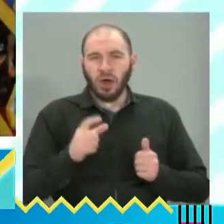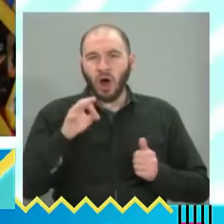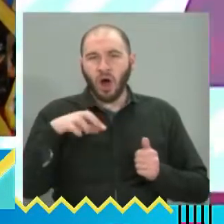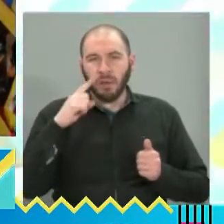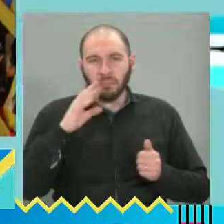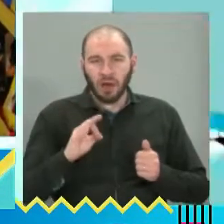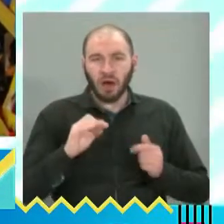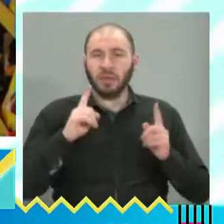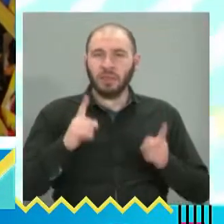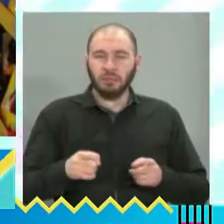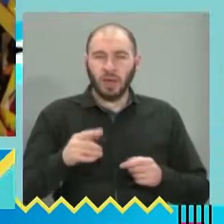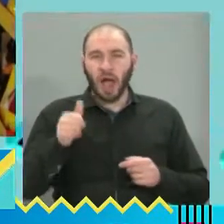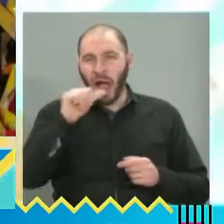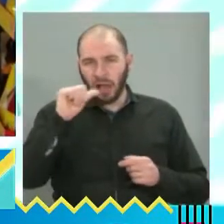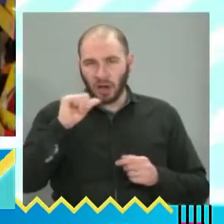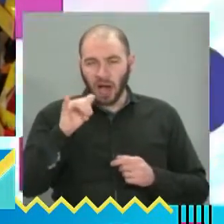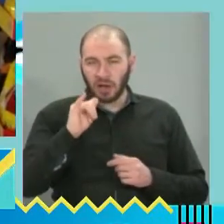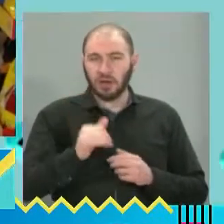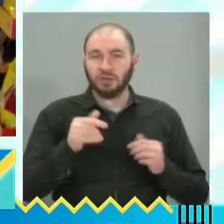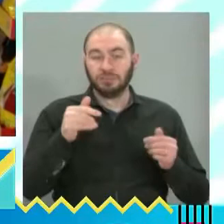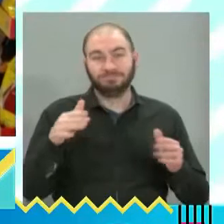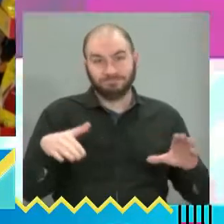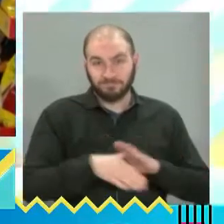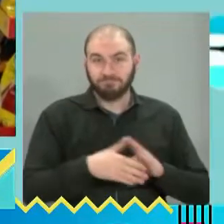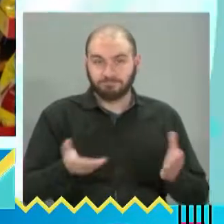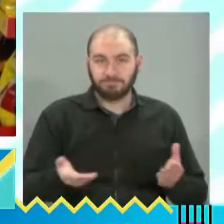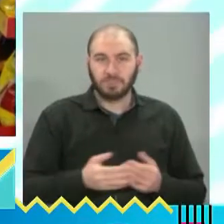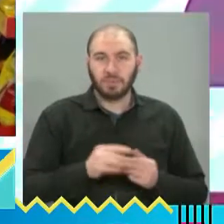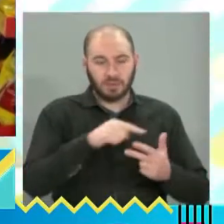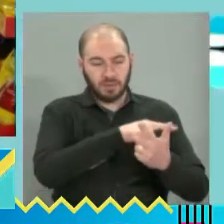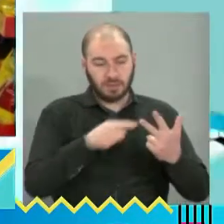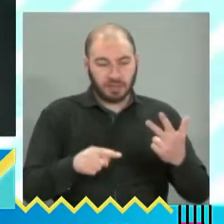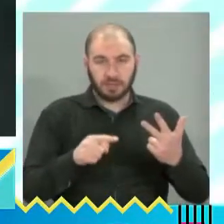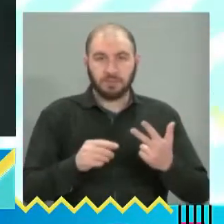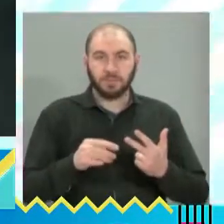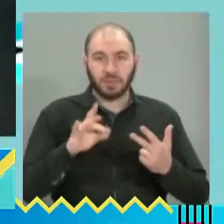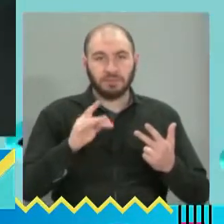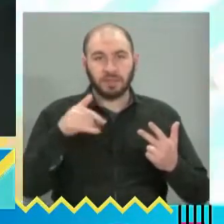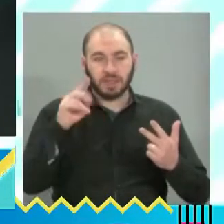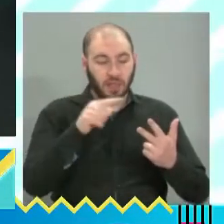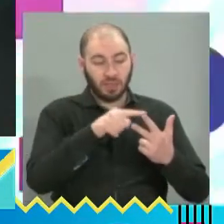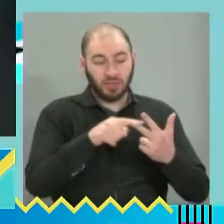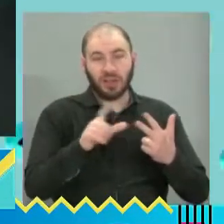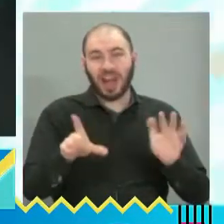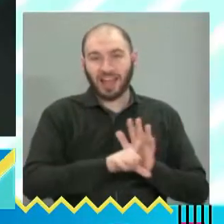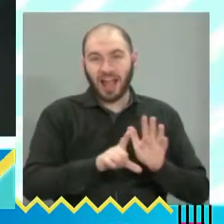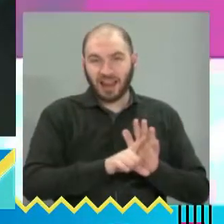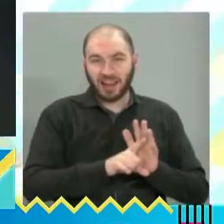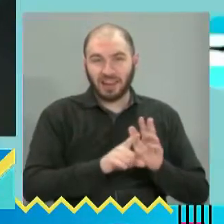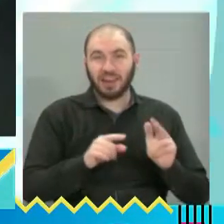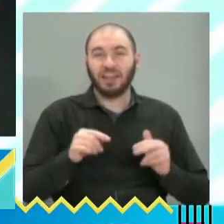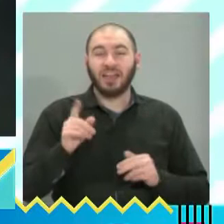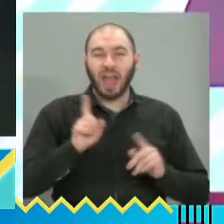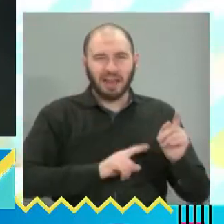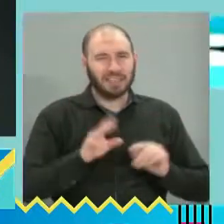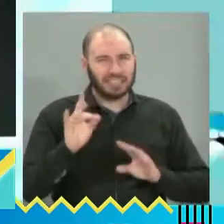opio y junto con el alcohol. Coincidentemente, de estas 3 sustancias más complejas, 2 de ellas son legales. Claro. Y que a veces se